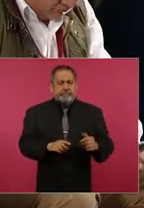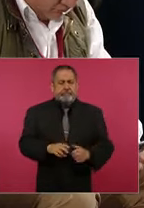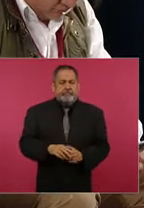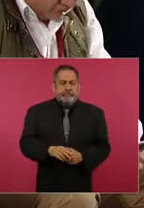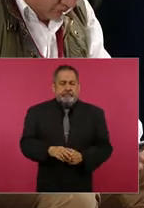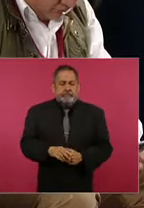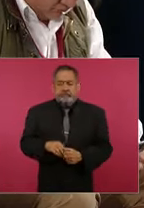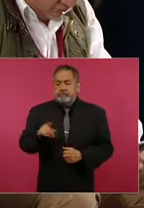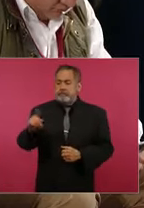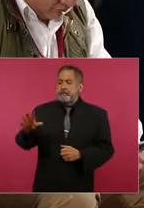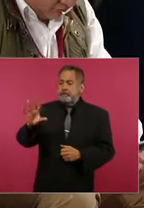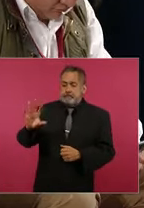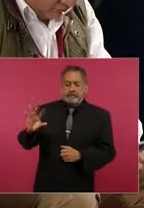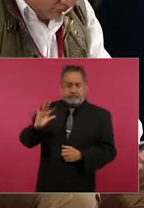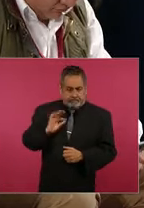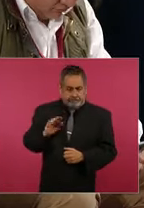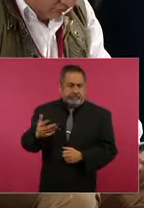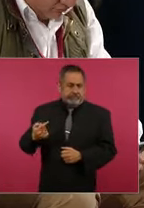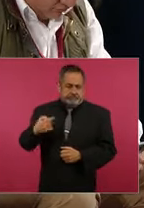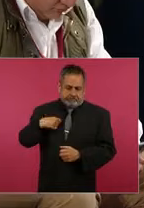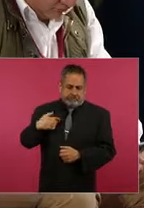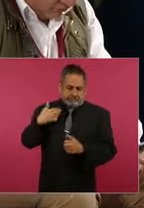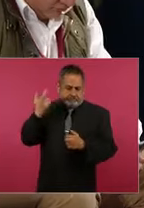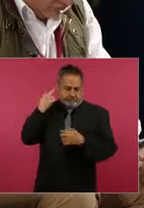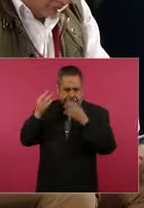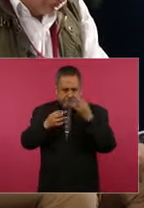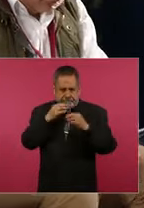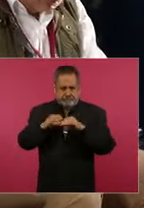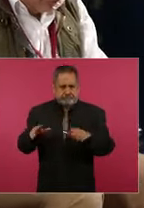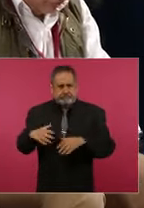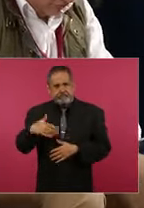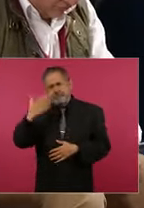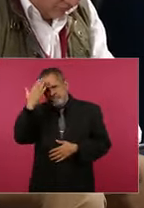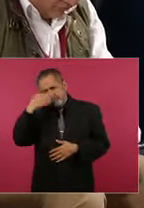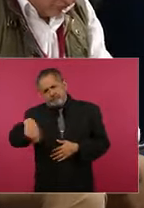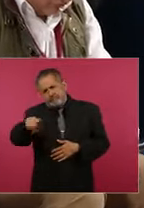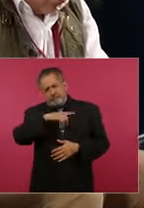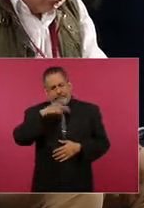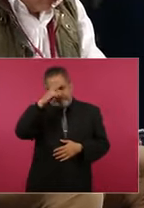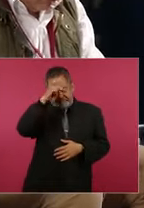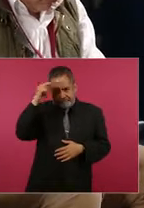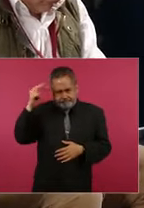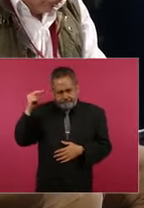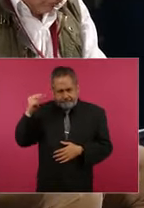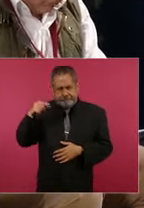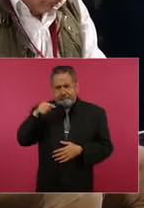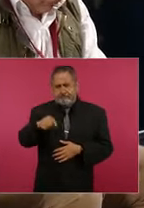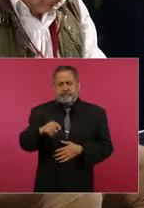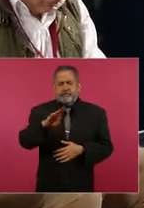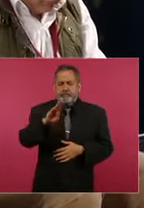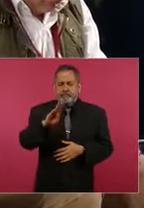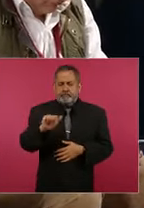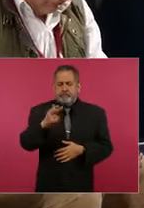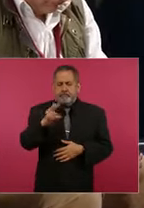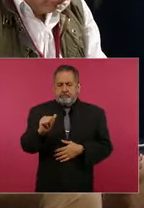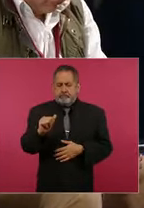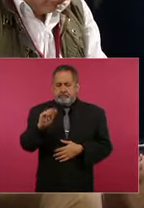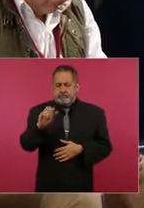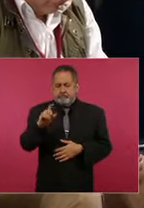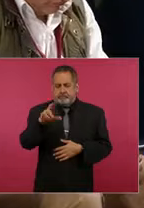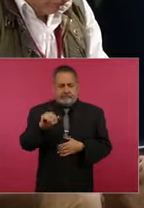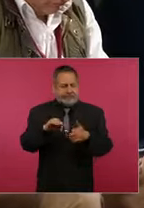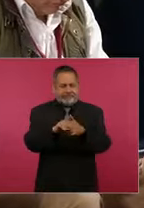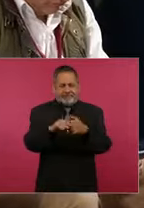me hablan, van a la estación de radio. Usted sabe que en Nayarit hemos tenido, en Bahía de Banderas, limítrofe con